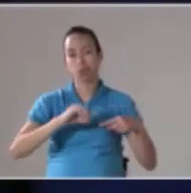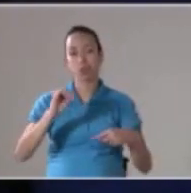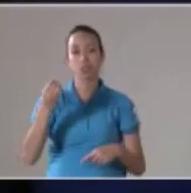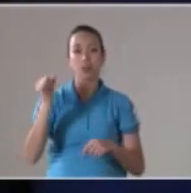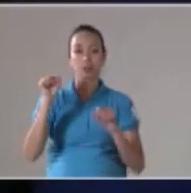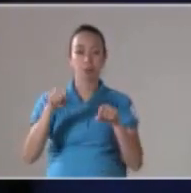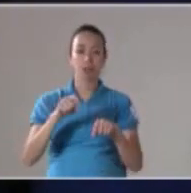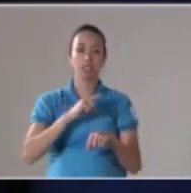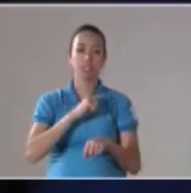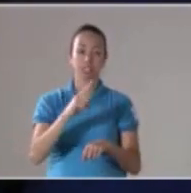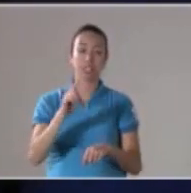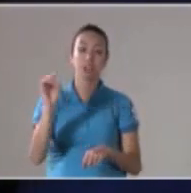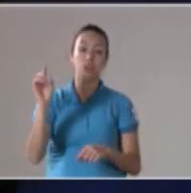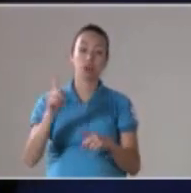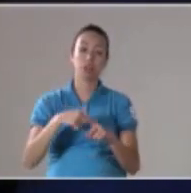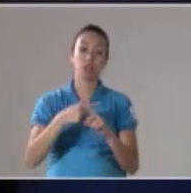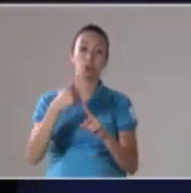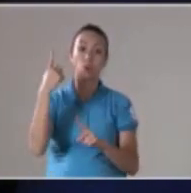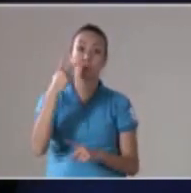la debacle de un hijo.